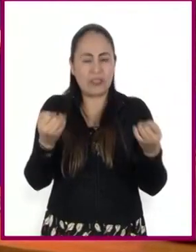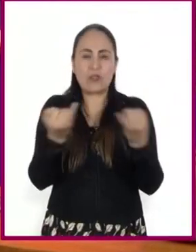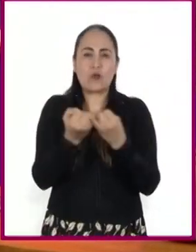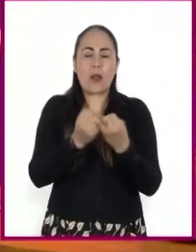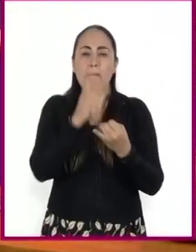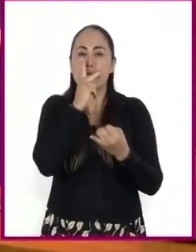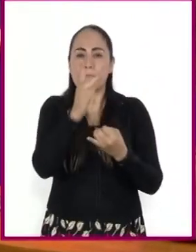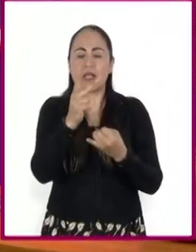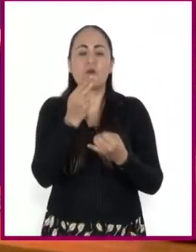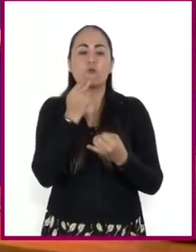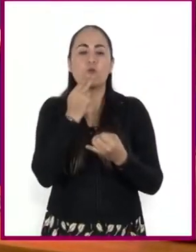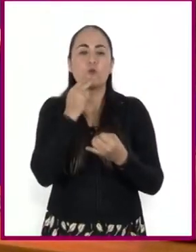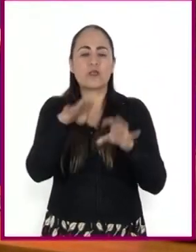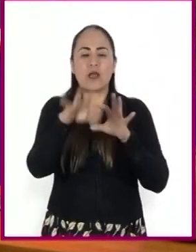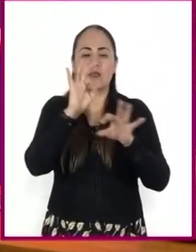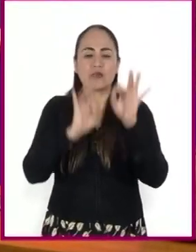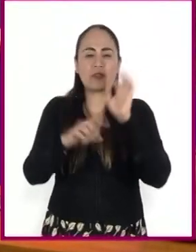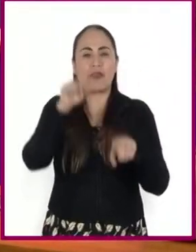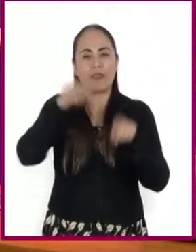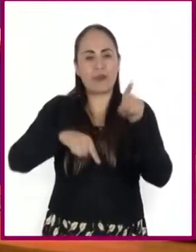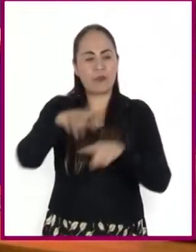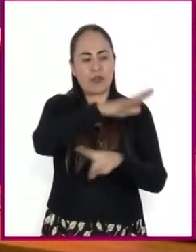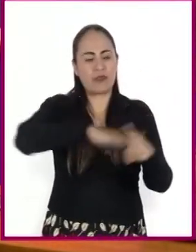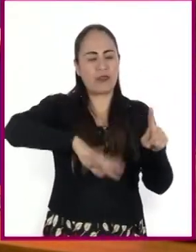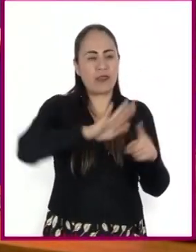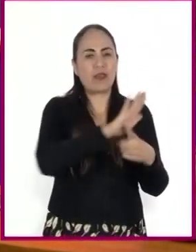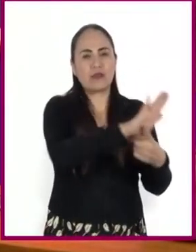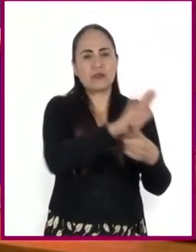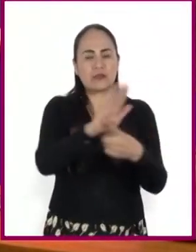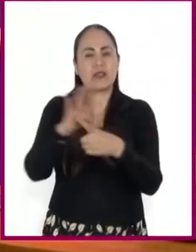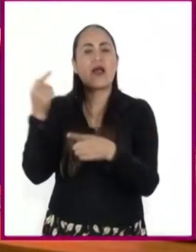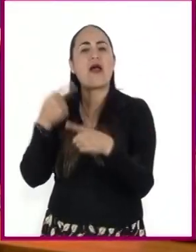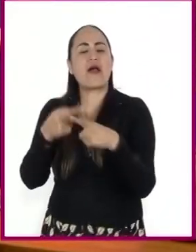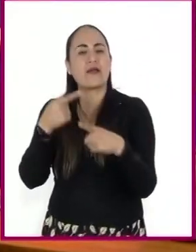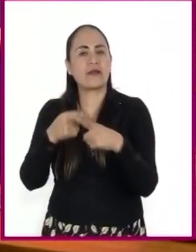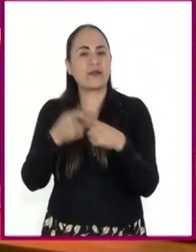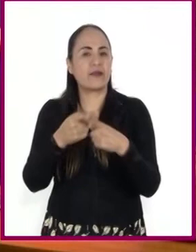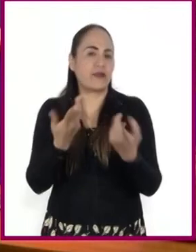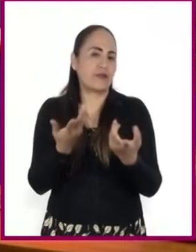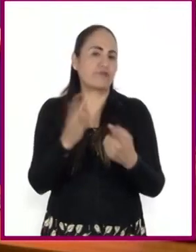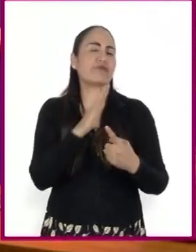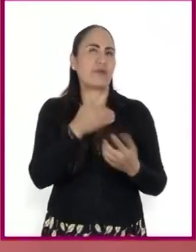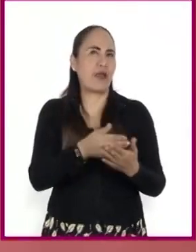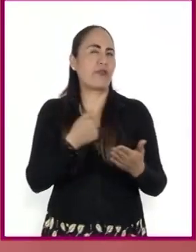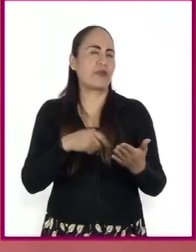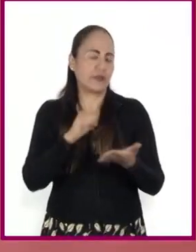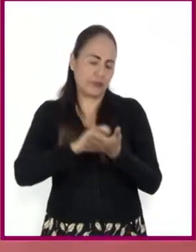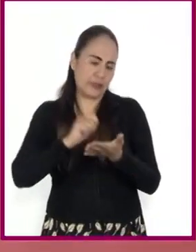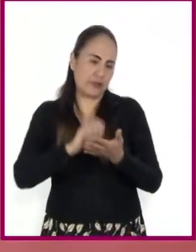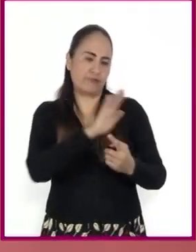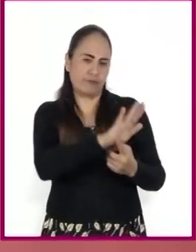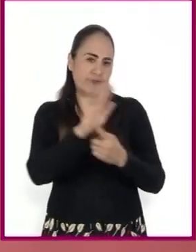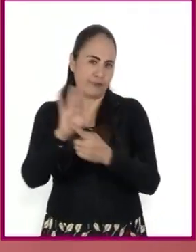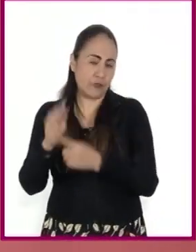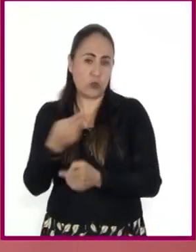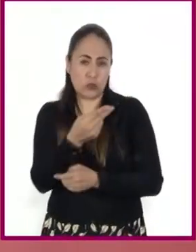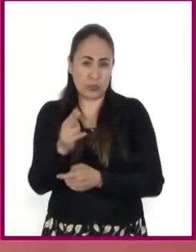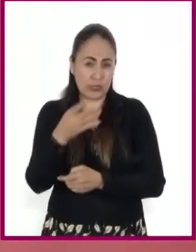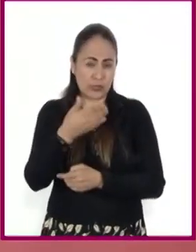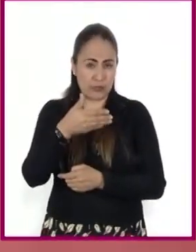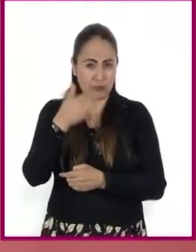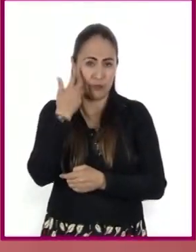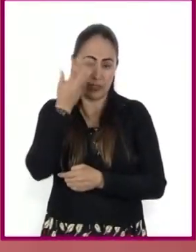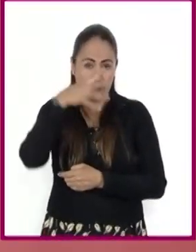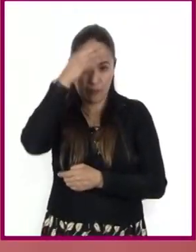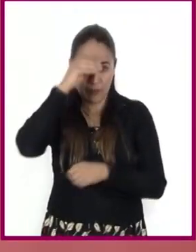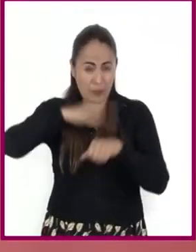que utilicemos debe ser adecuado al destinatario de nuestras definiciones. Si quieren continuar aprendiendo sobre el tema